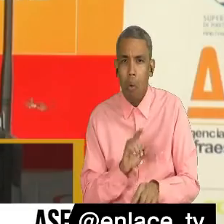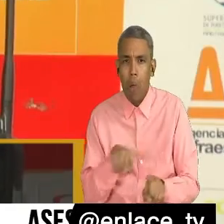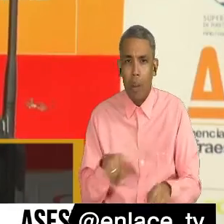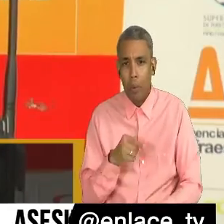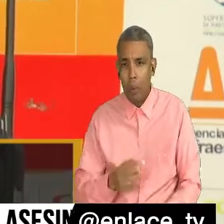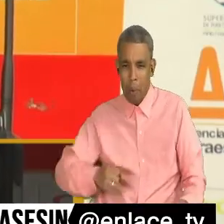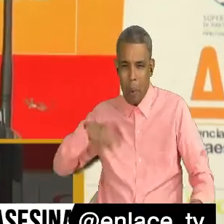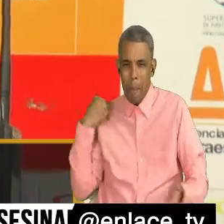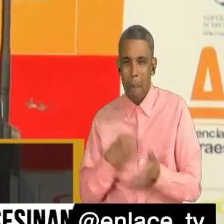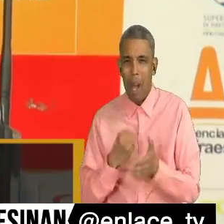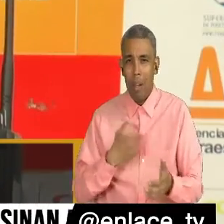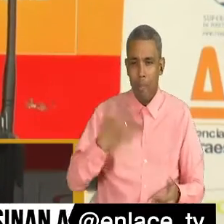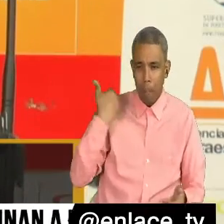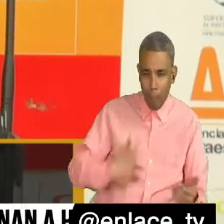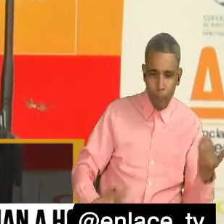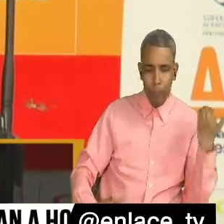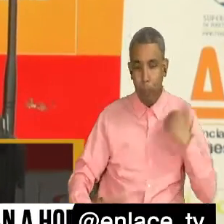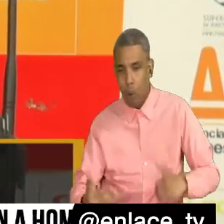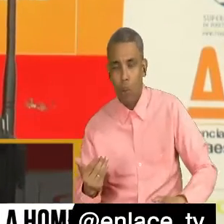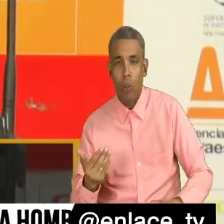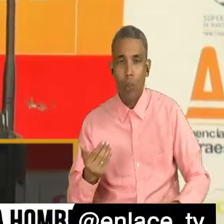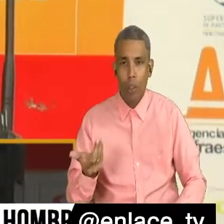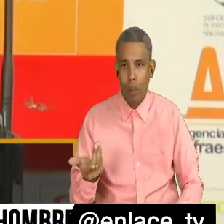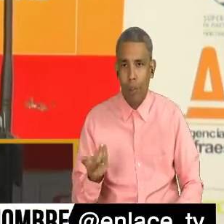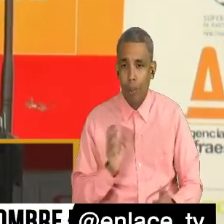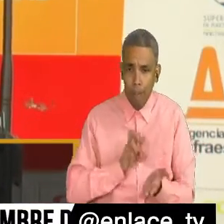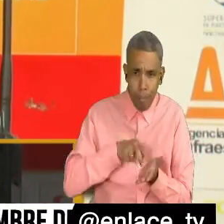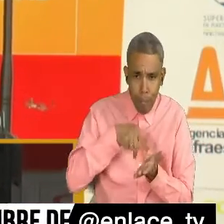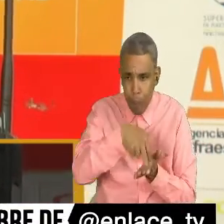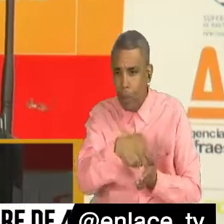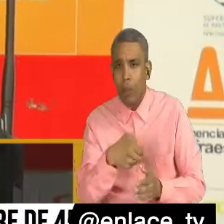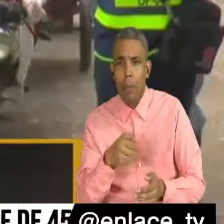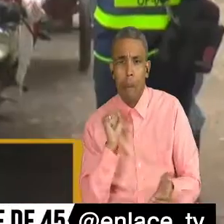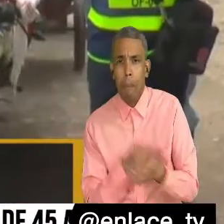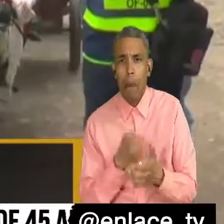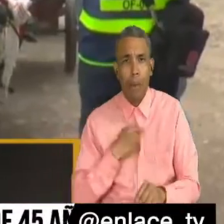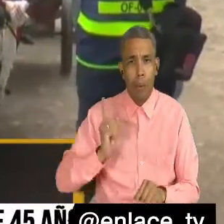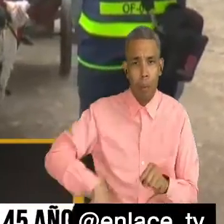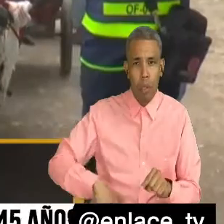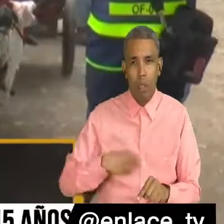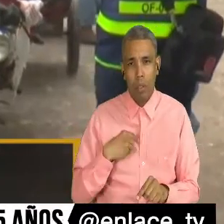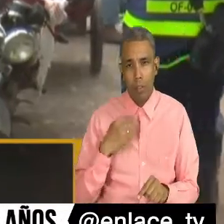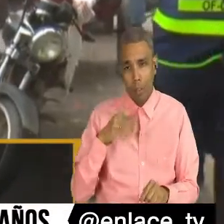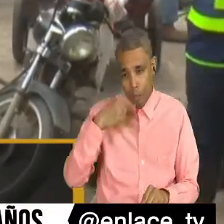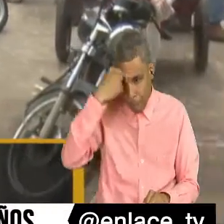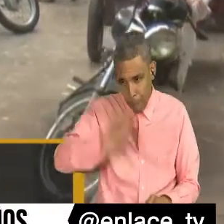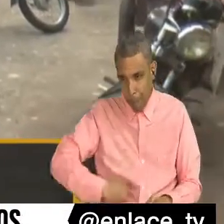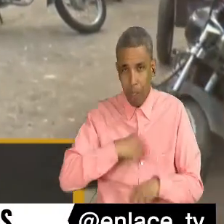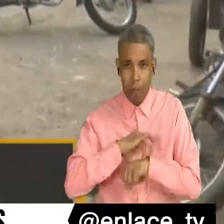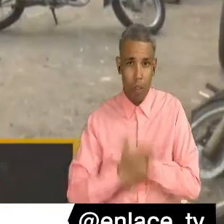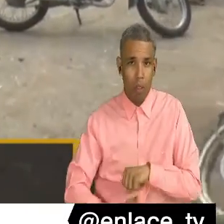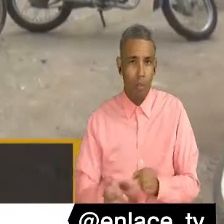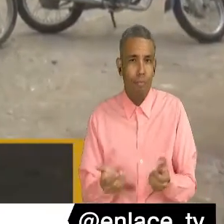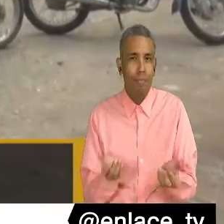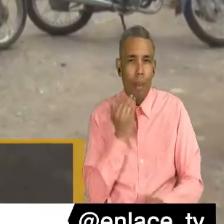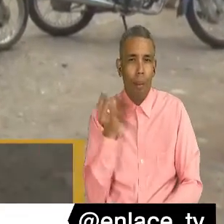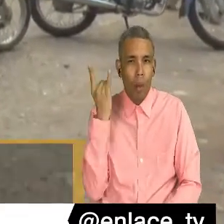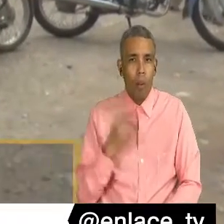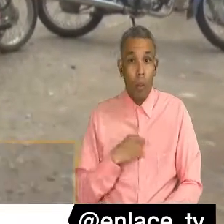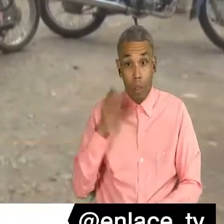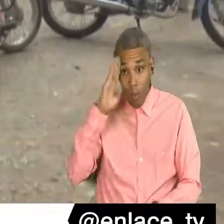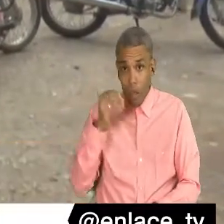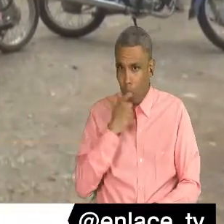personas lesionadas y personas que pierdan la vida en la vía por una imprudencia. Las autoridades de tránsito continuarán trabajando para salvaguardar la vida de